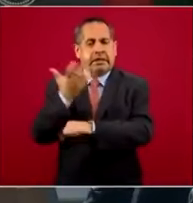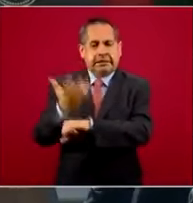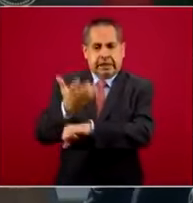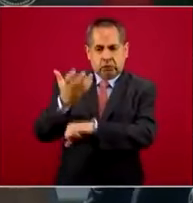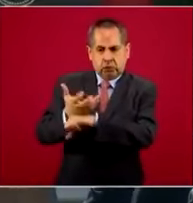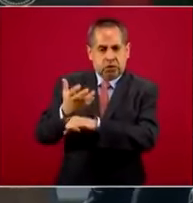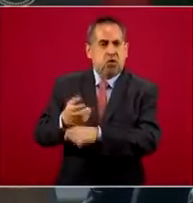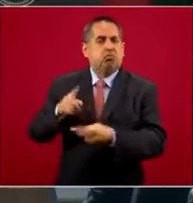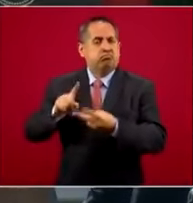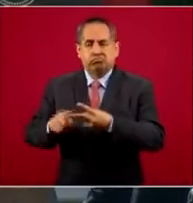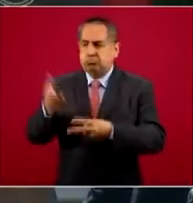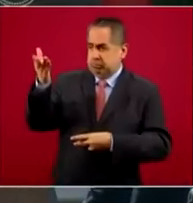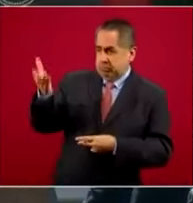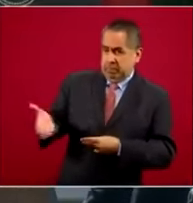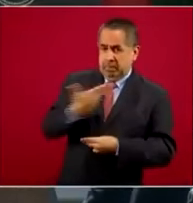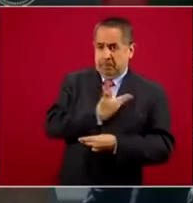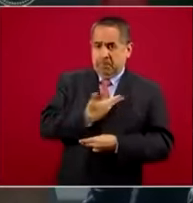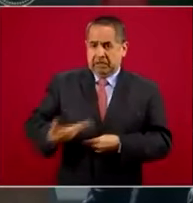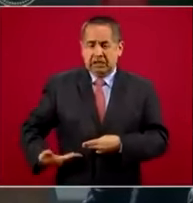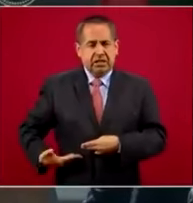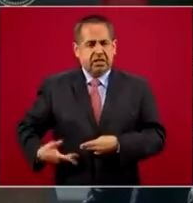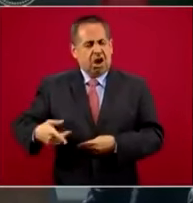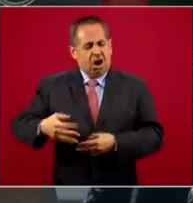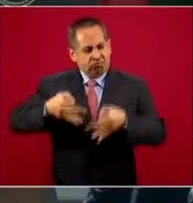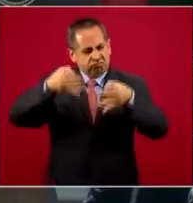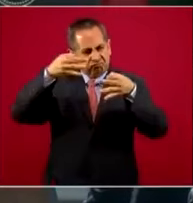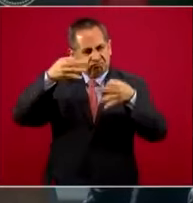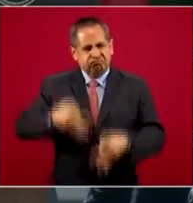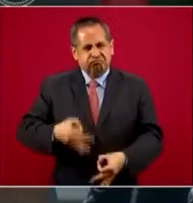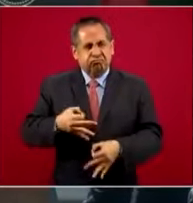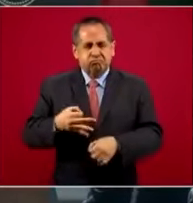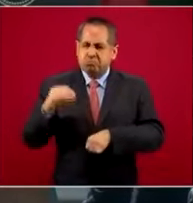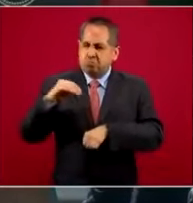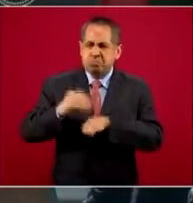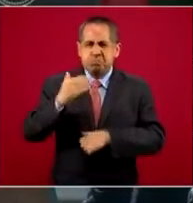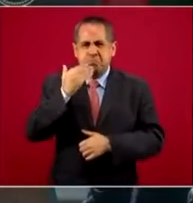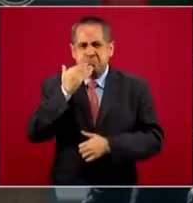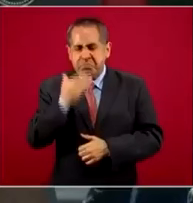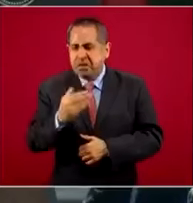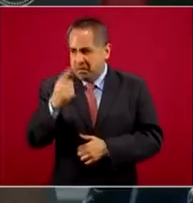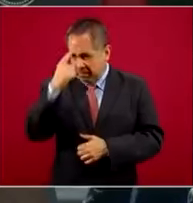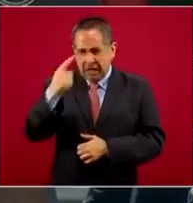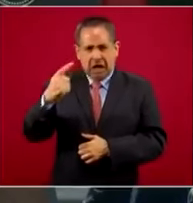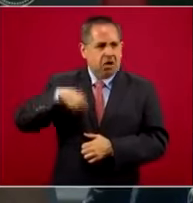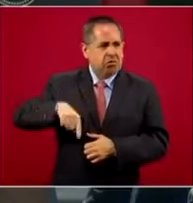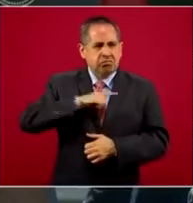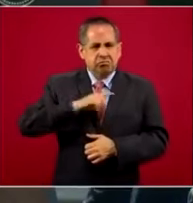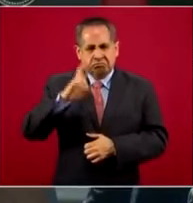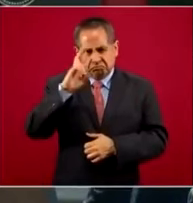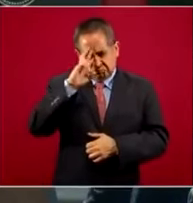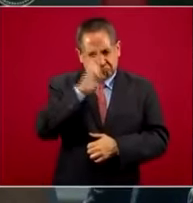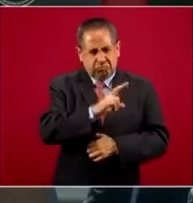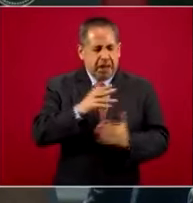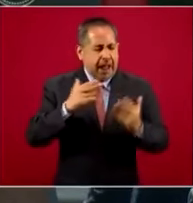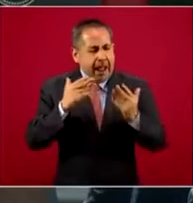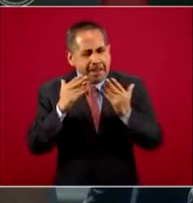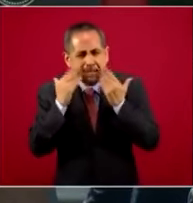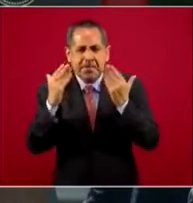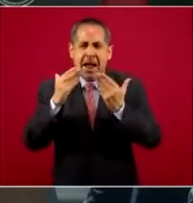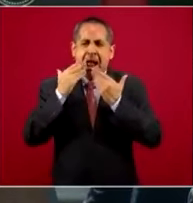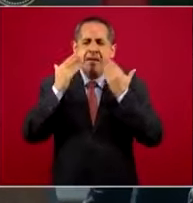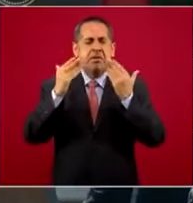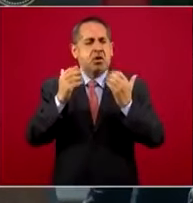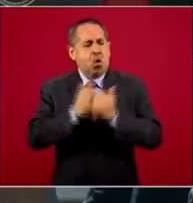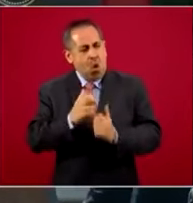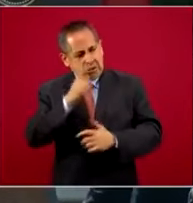que su presidente se ha comportado hacia nosotros con gentileza y